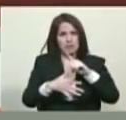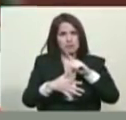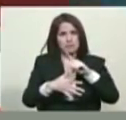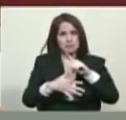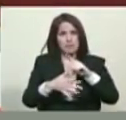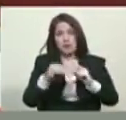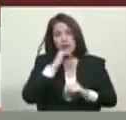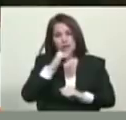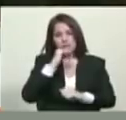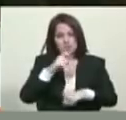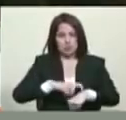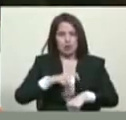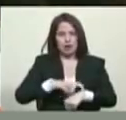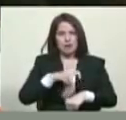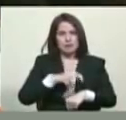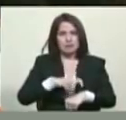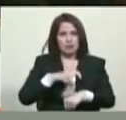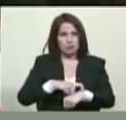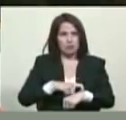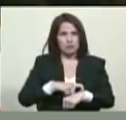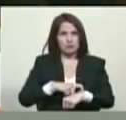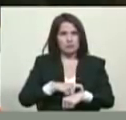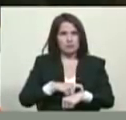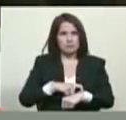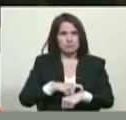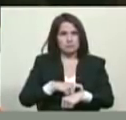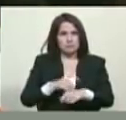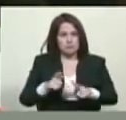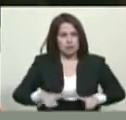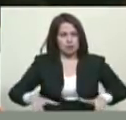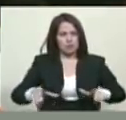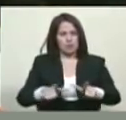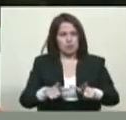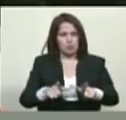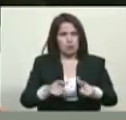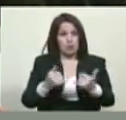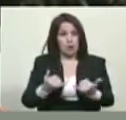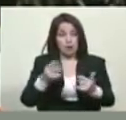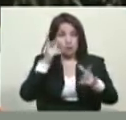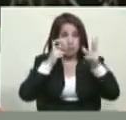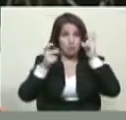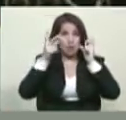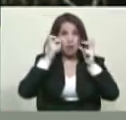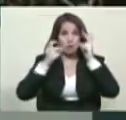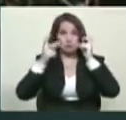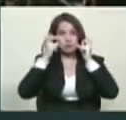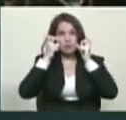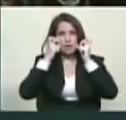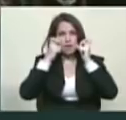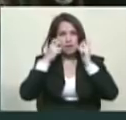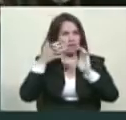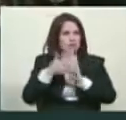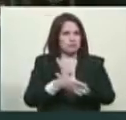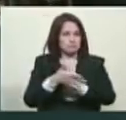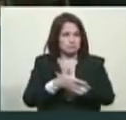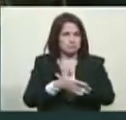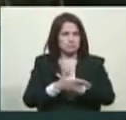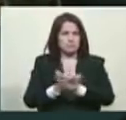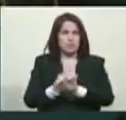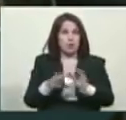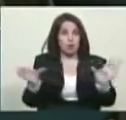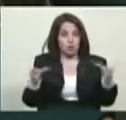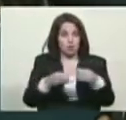la información que podemos ofrecerles desde estos espacios. De inmediato vamos a escuchar parte de lo que acá acontece con este